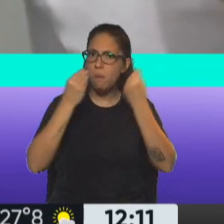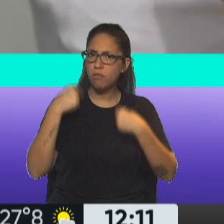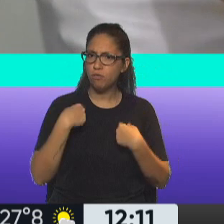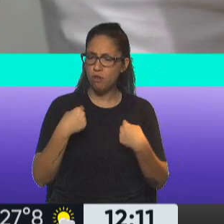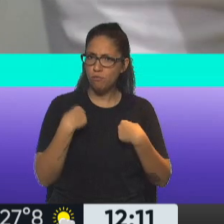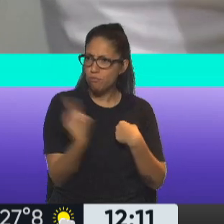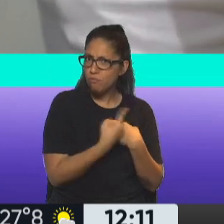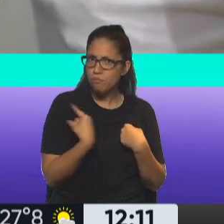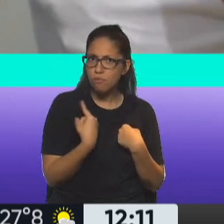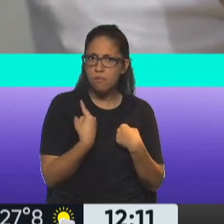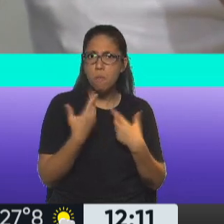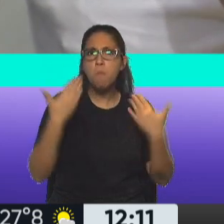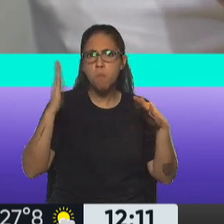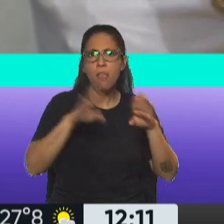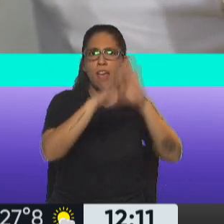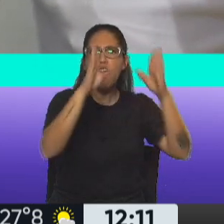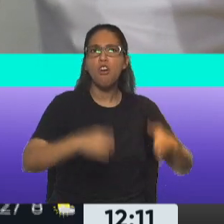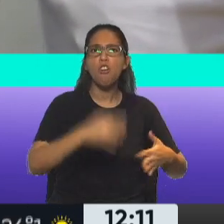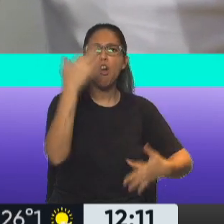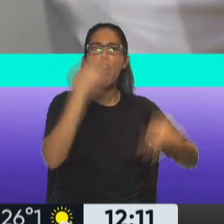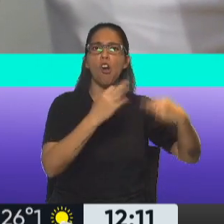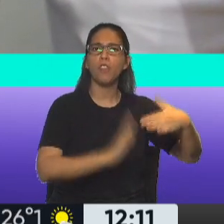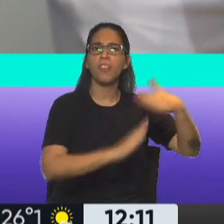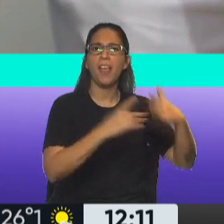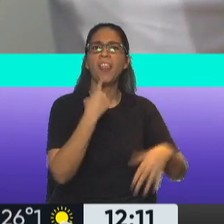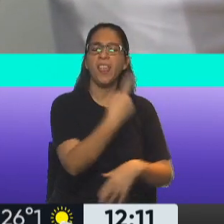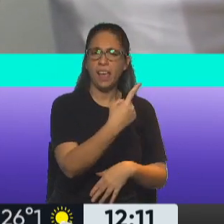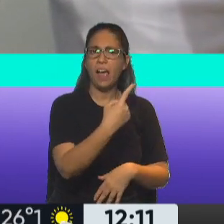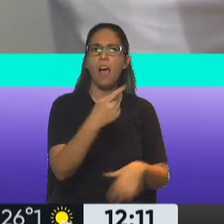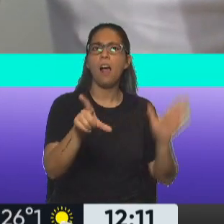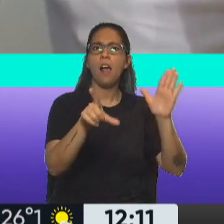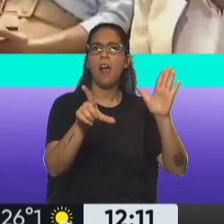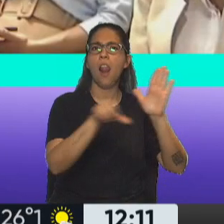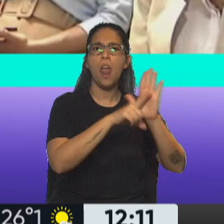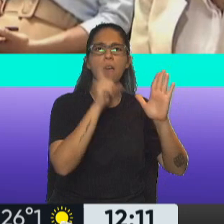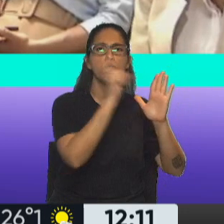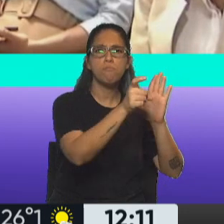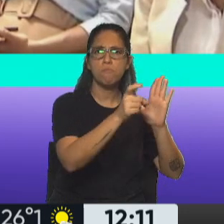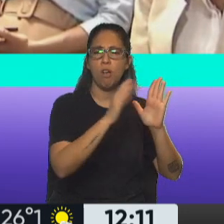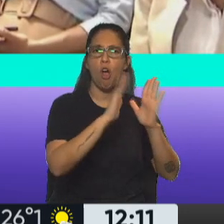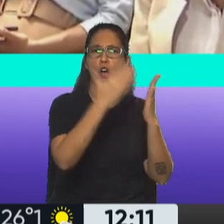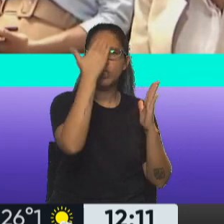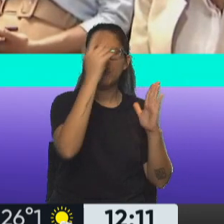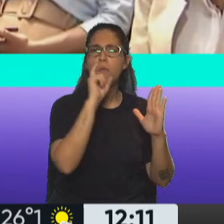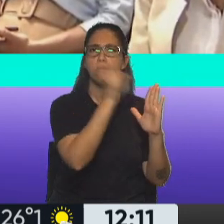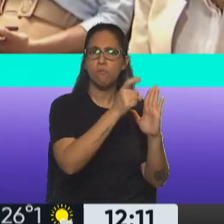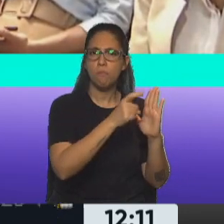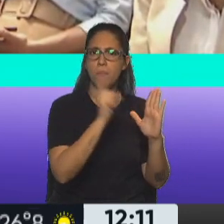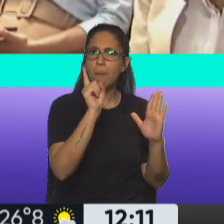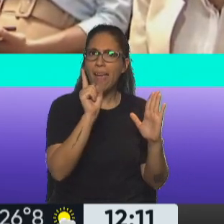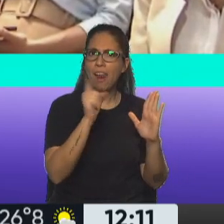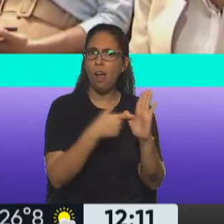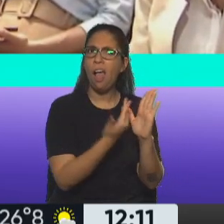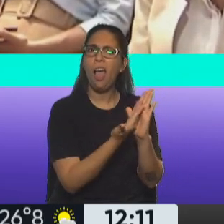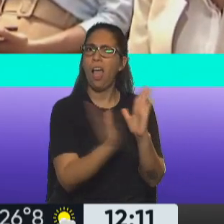que puede que la Corte diga que es inconstitucional. Ahora, lo que no puede nunca decir es derogarla